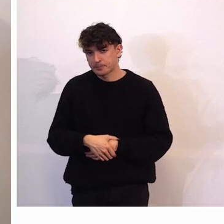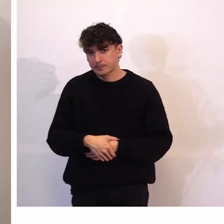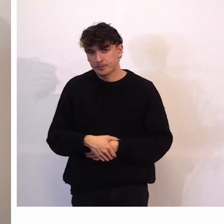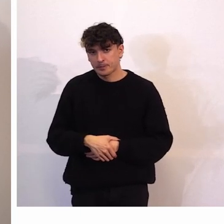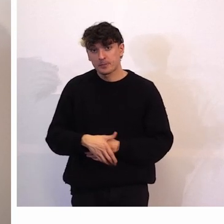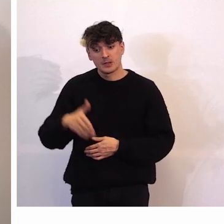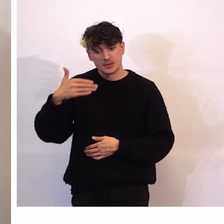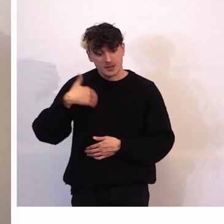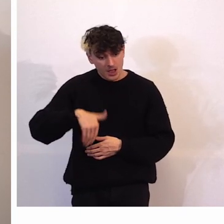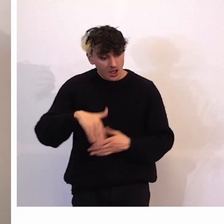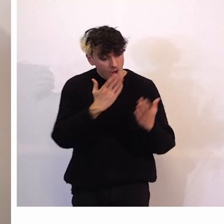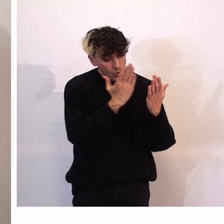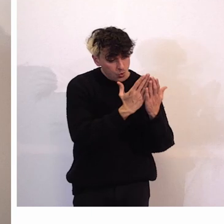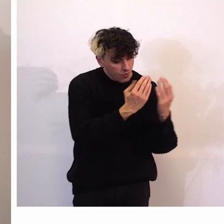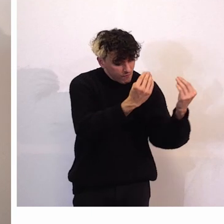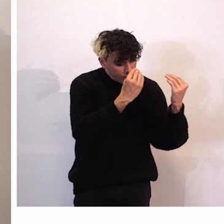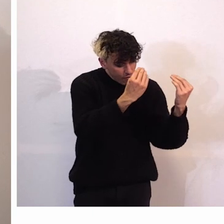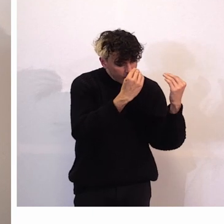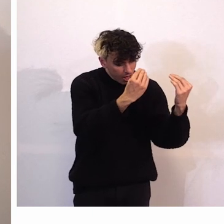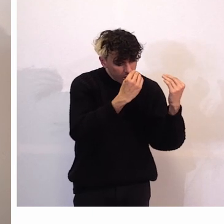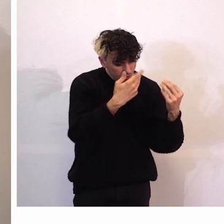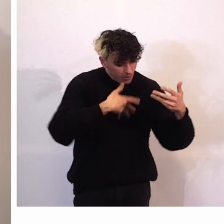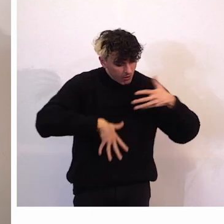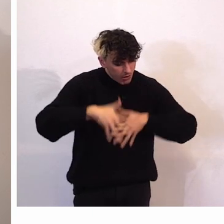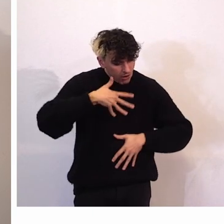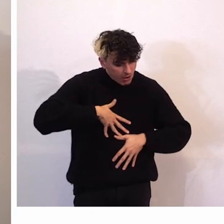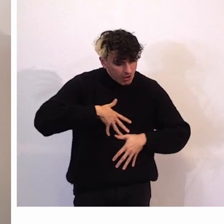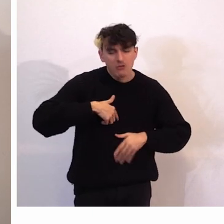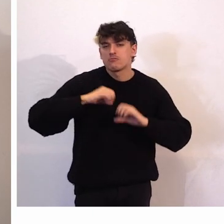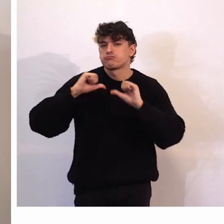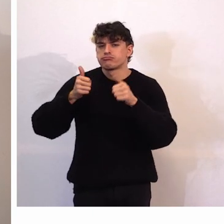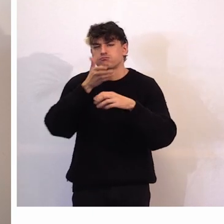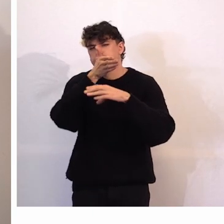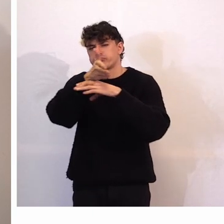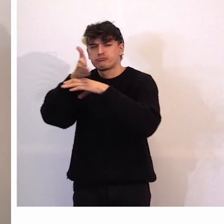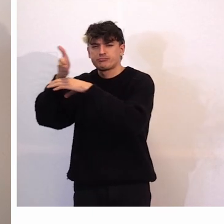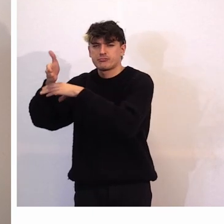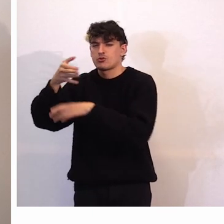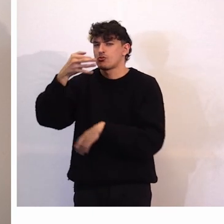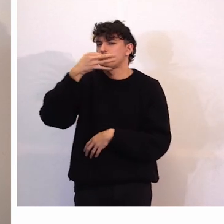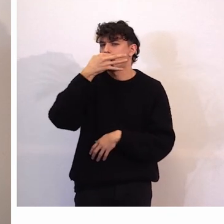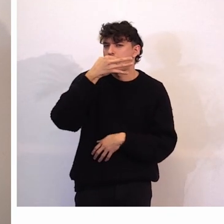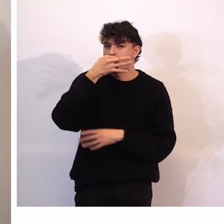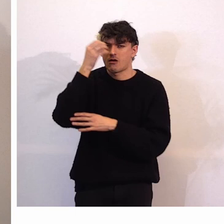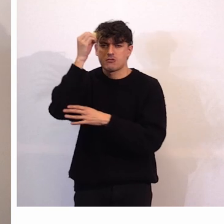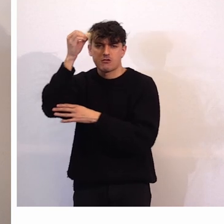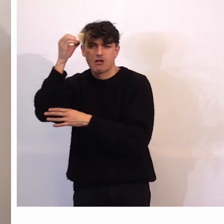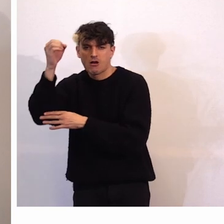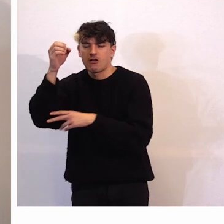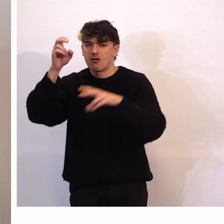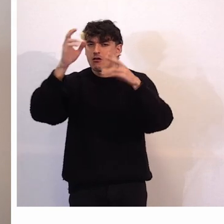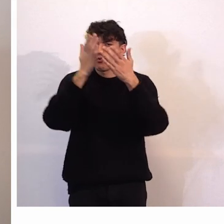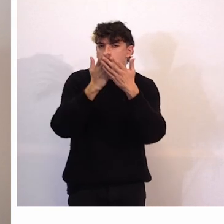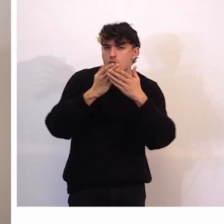Una vez me formé, comencé a dar charlas y cursos sobre los